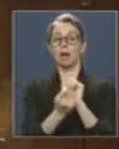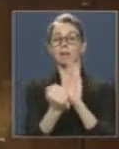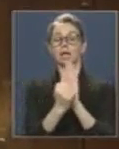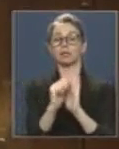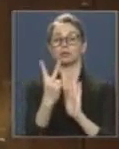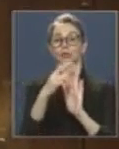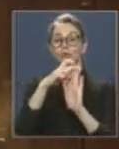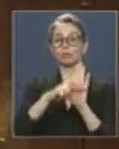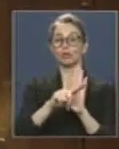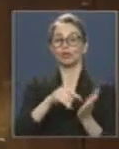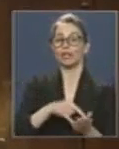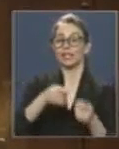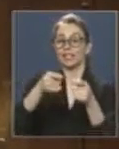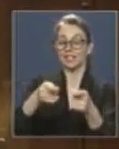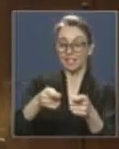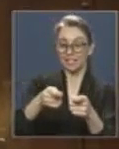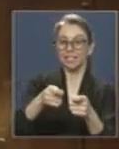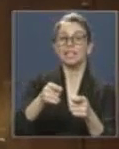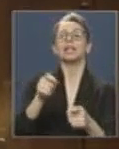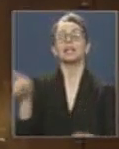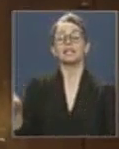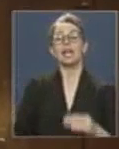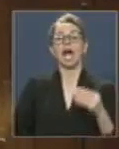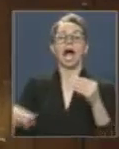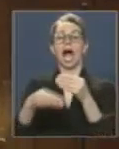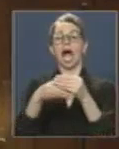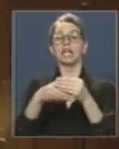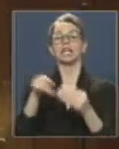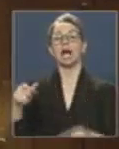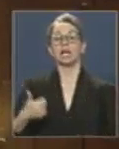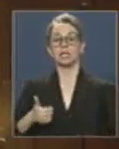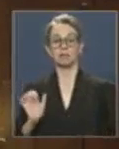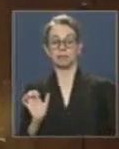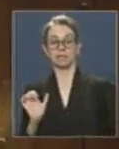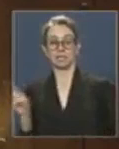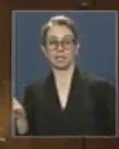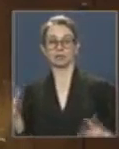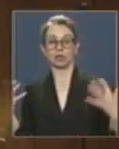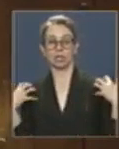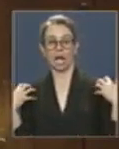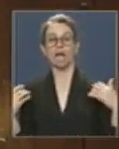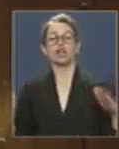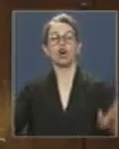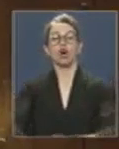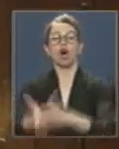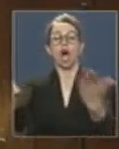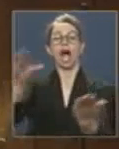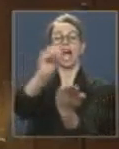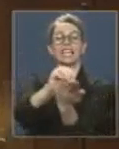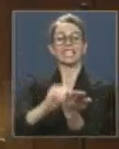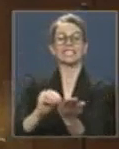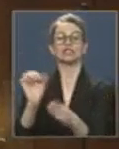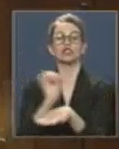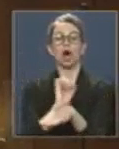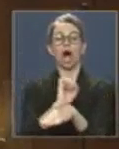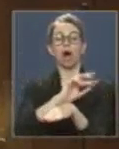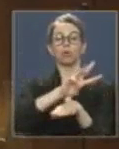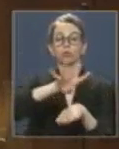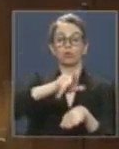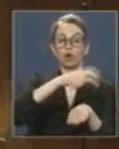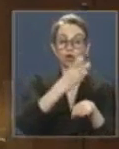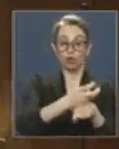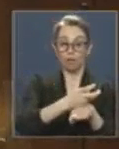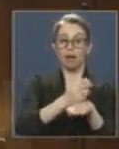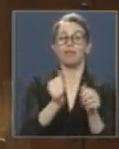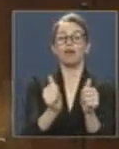del proyecto, que en lo sustancial incorpora a la Policía de Investigaciones de Chile para que se haga cargo del registro de vehículos robados conjuntamente con